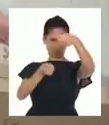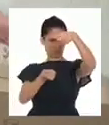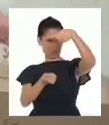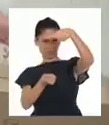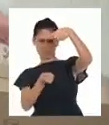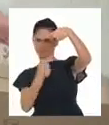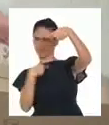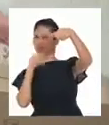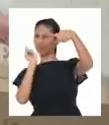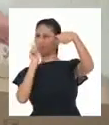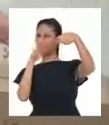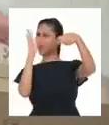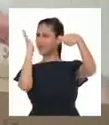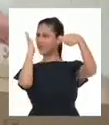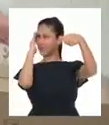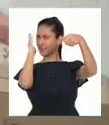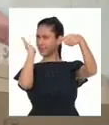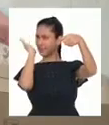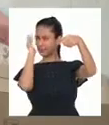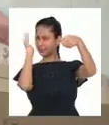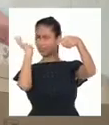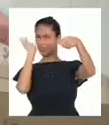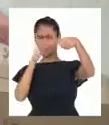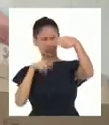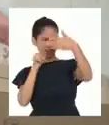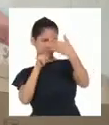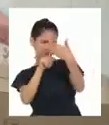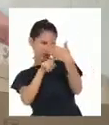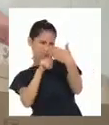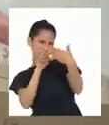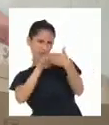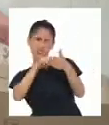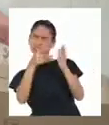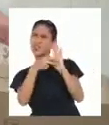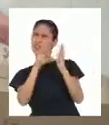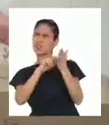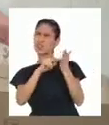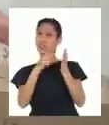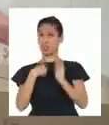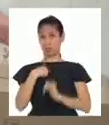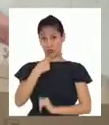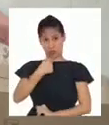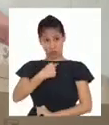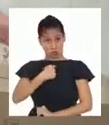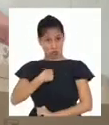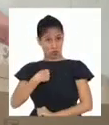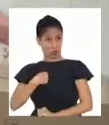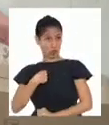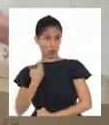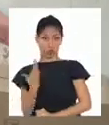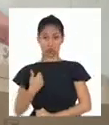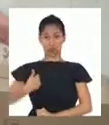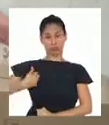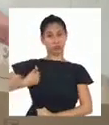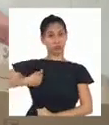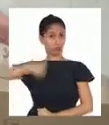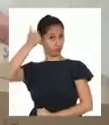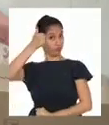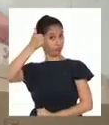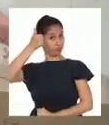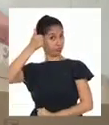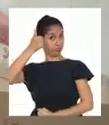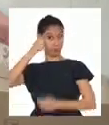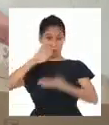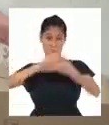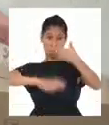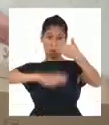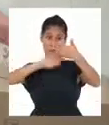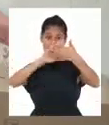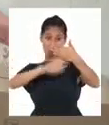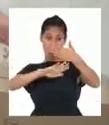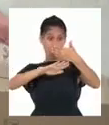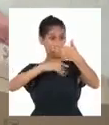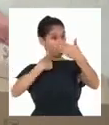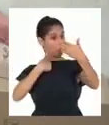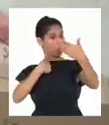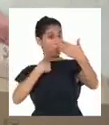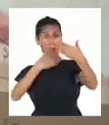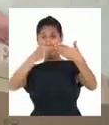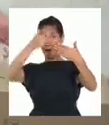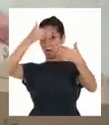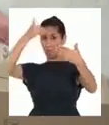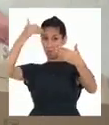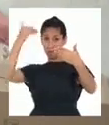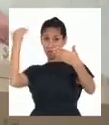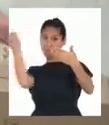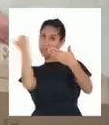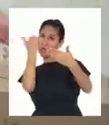Ya sé. Eso quiere decir que si yo fuera autoridad bajo esas leyes,